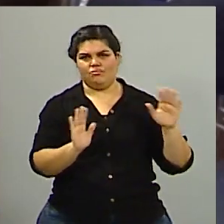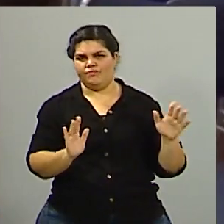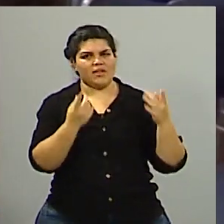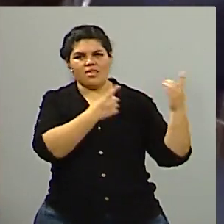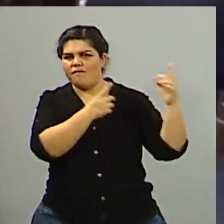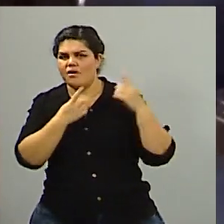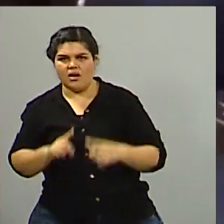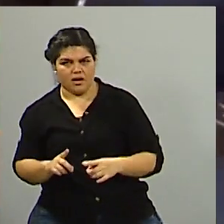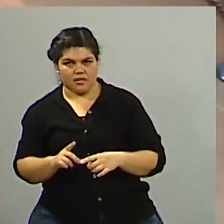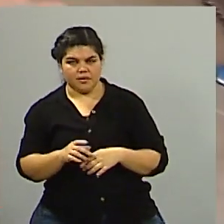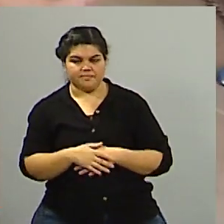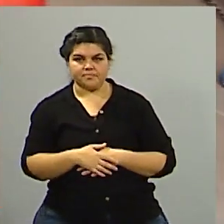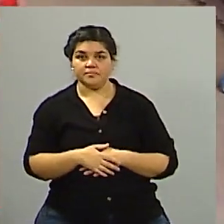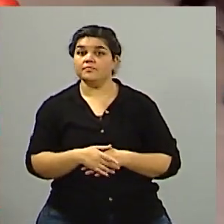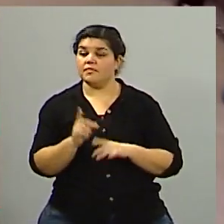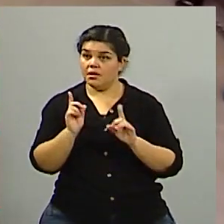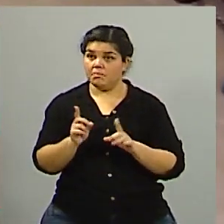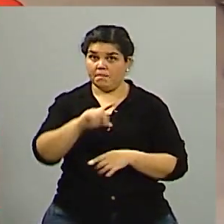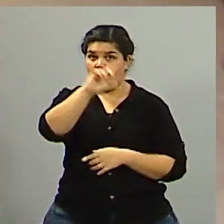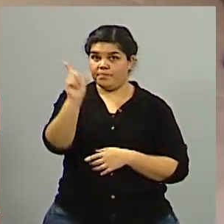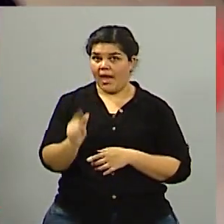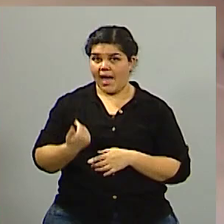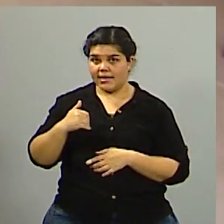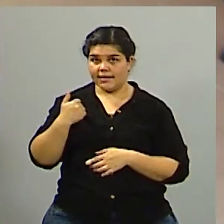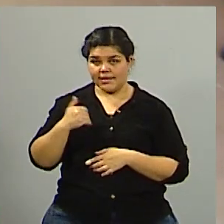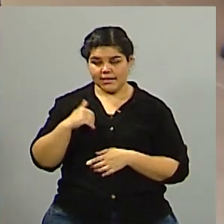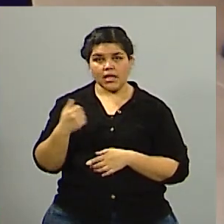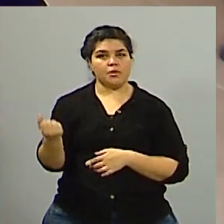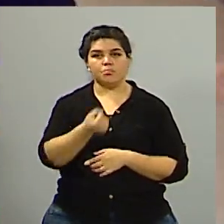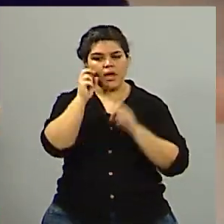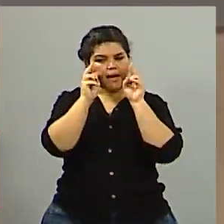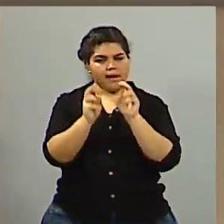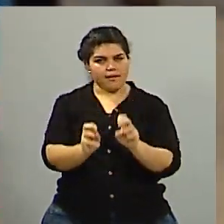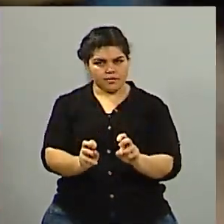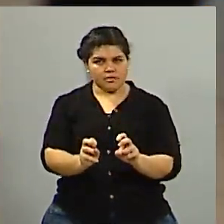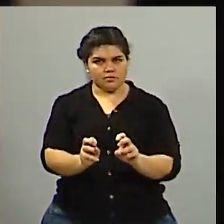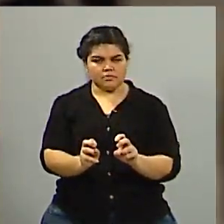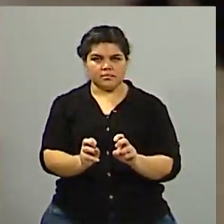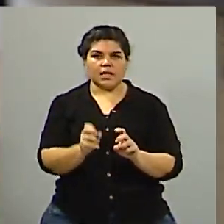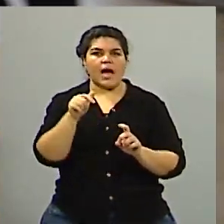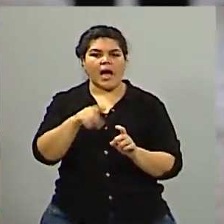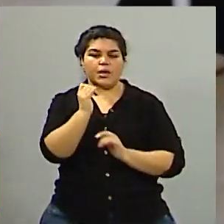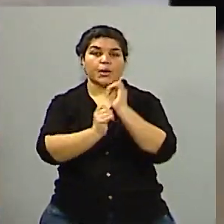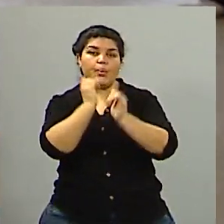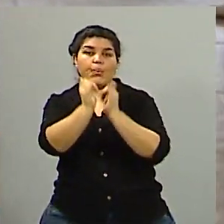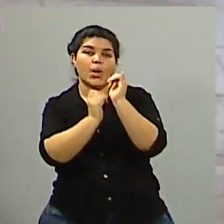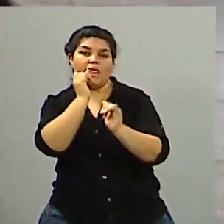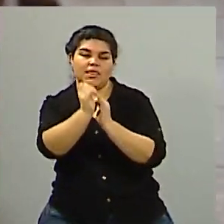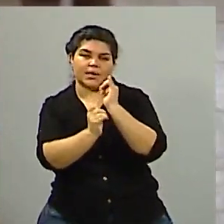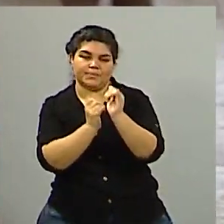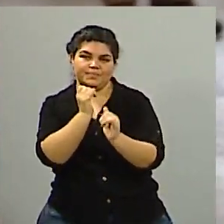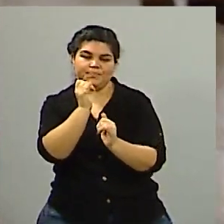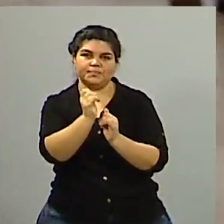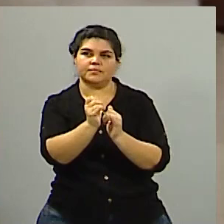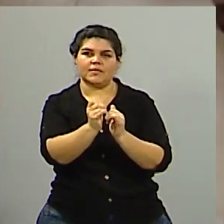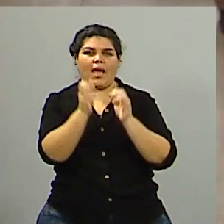que en Argentina particularmente, y esto hacía un análisis a nivel regional, de que en Argentina particularmente había muchos abuelos. El